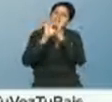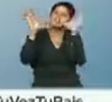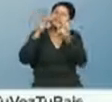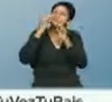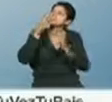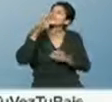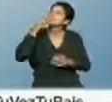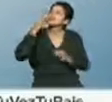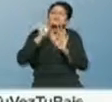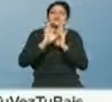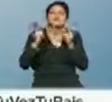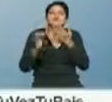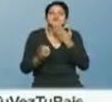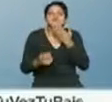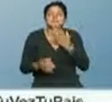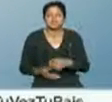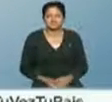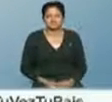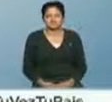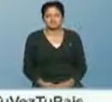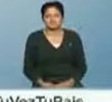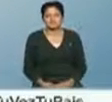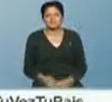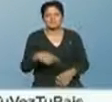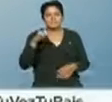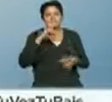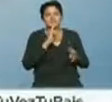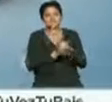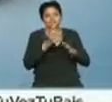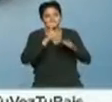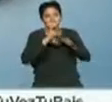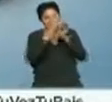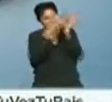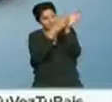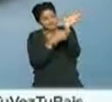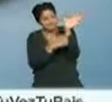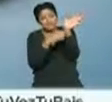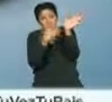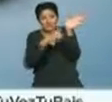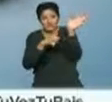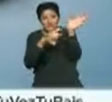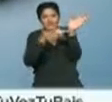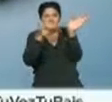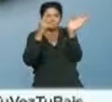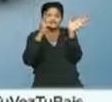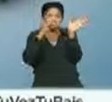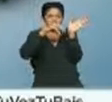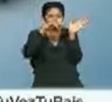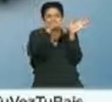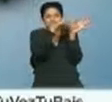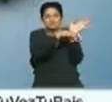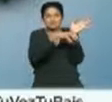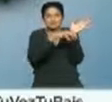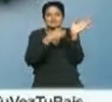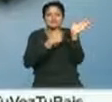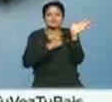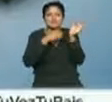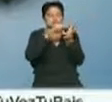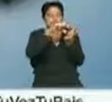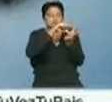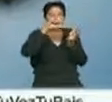La provincia de Loja, al sur de la Sierra Ecuatoriana, cuenta con 16 cantones y tiene como capital al cantón del mismo